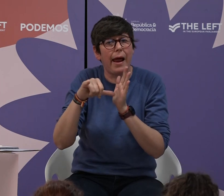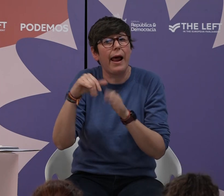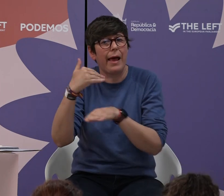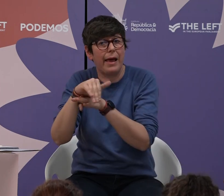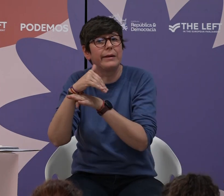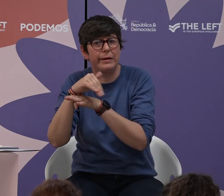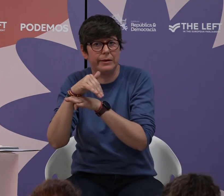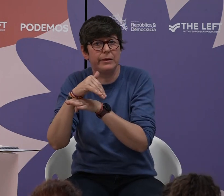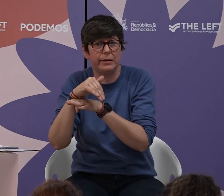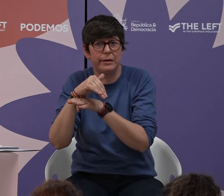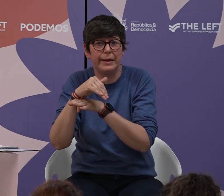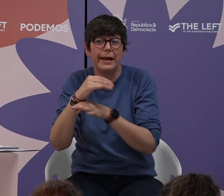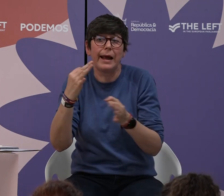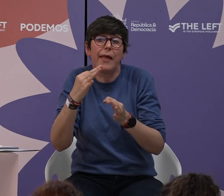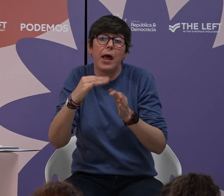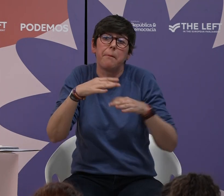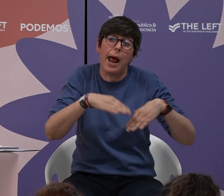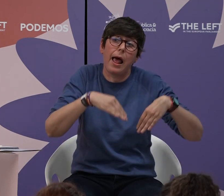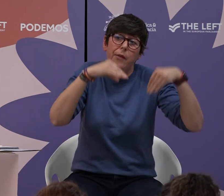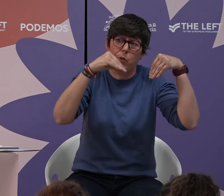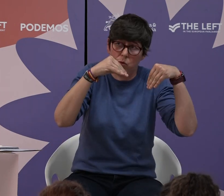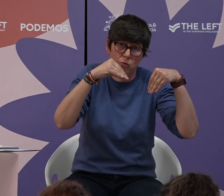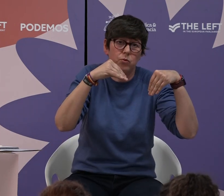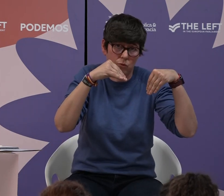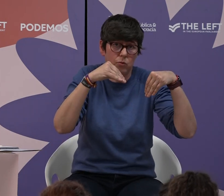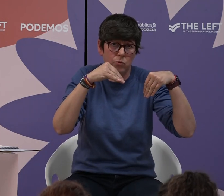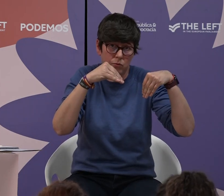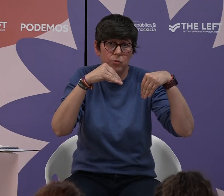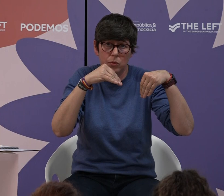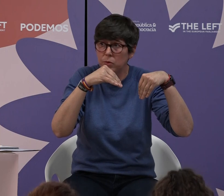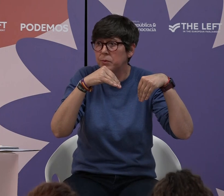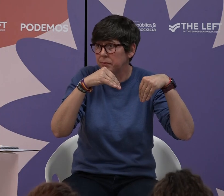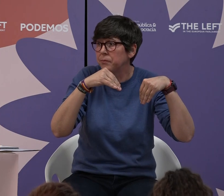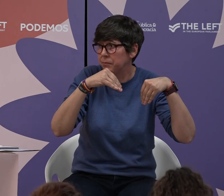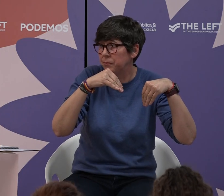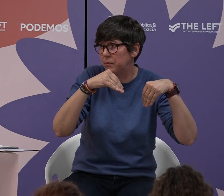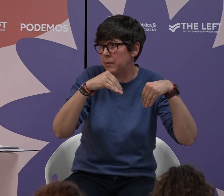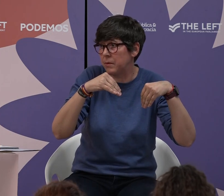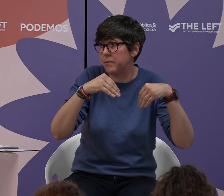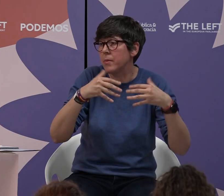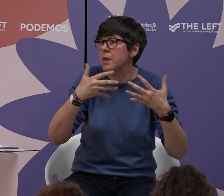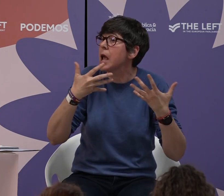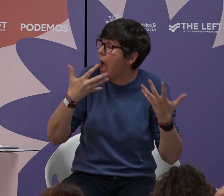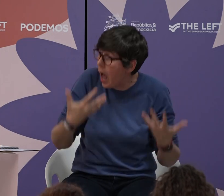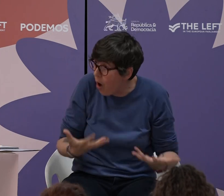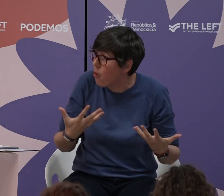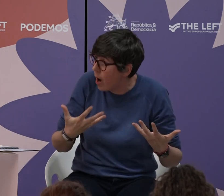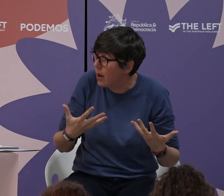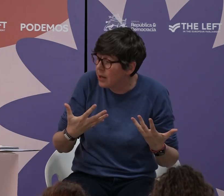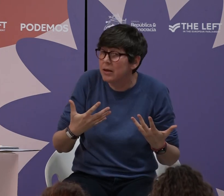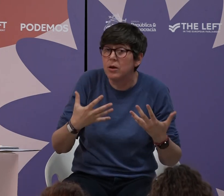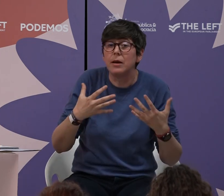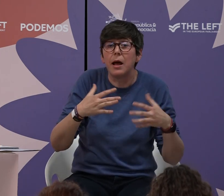al ayuntamiento de valencia porque tenemos que estar más cerca de la calle y no del palacio como decía actor y Joe que hasta mañana